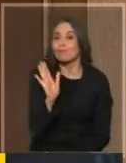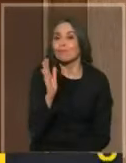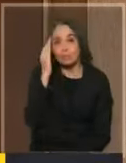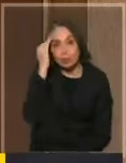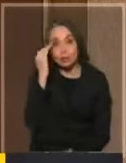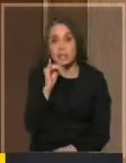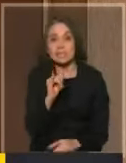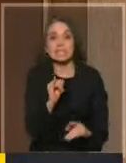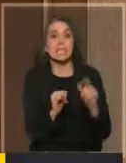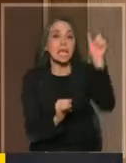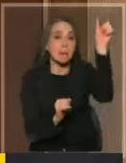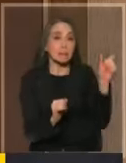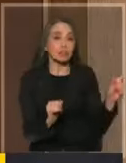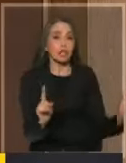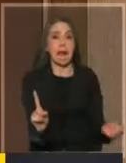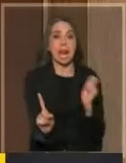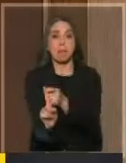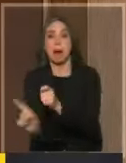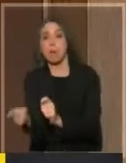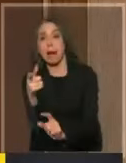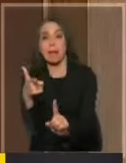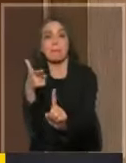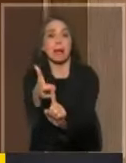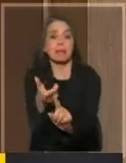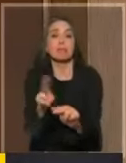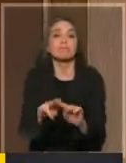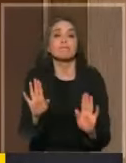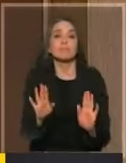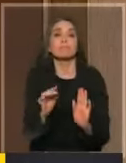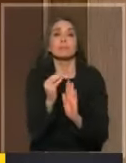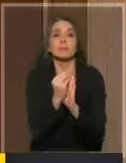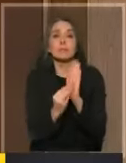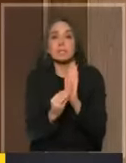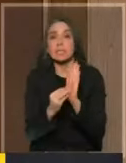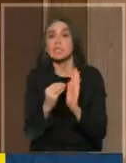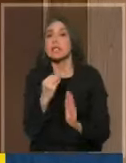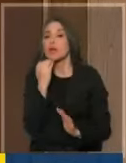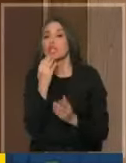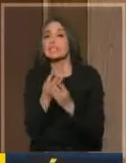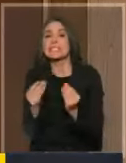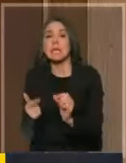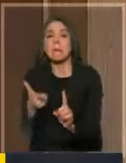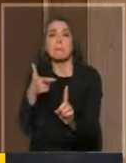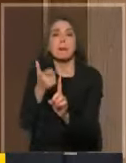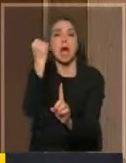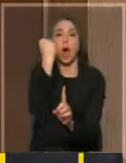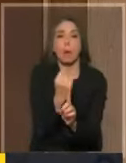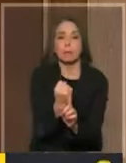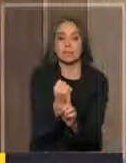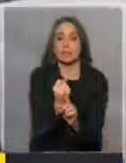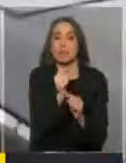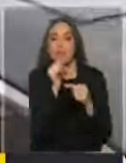modalidad de sicariato. Solamente se están imputando delitos de homicidio simples, sin ninguna calificante.